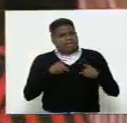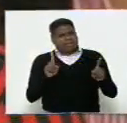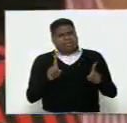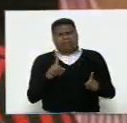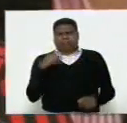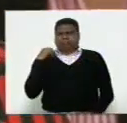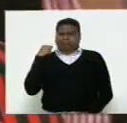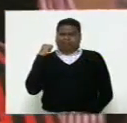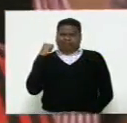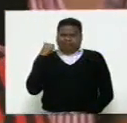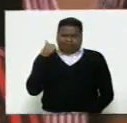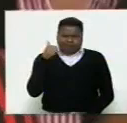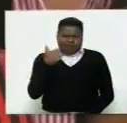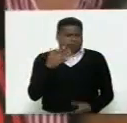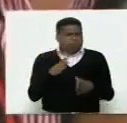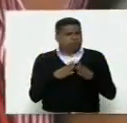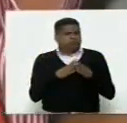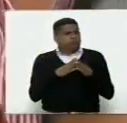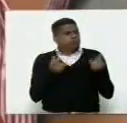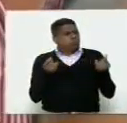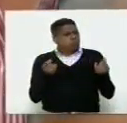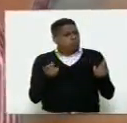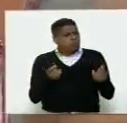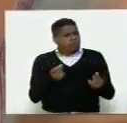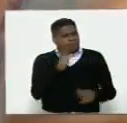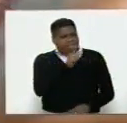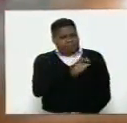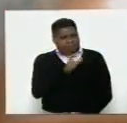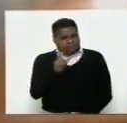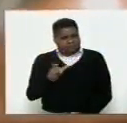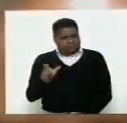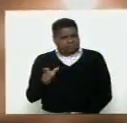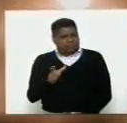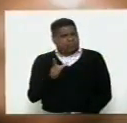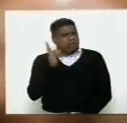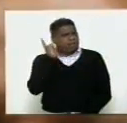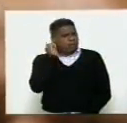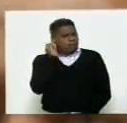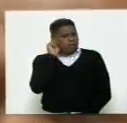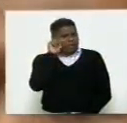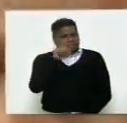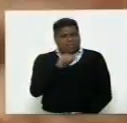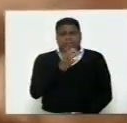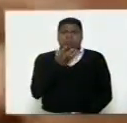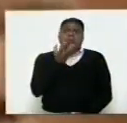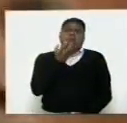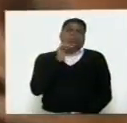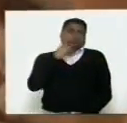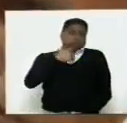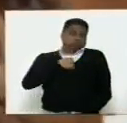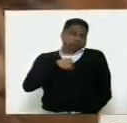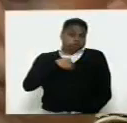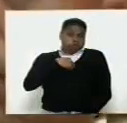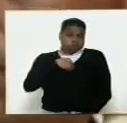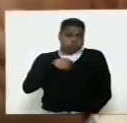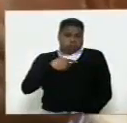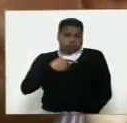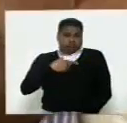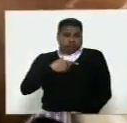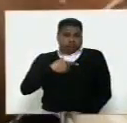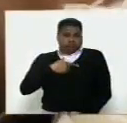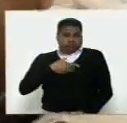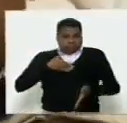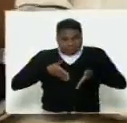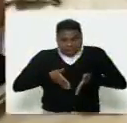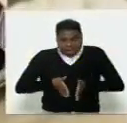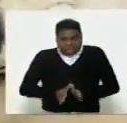todas, quién sabe cuántos aquí, por lo menos yo nací con